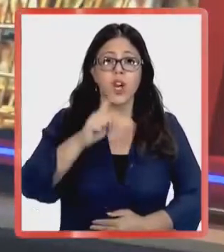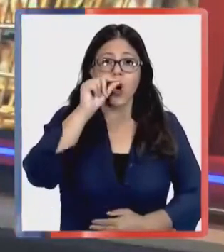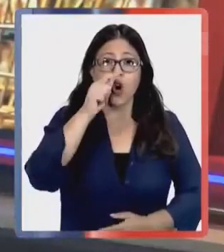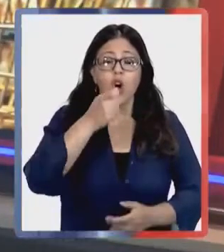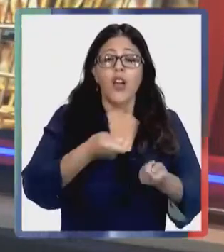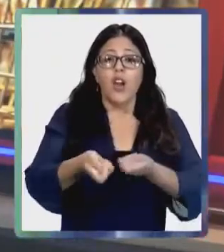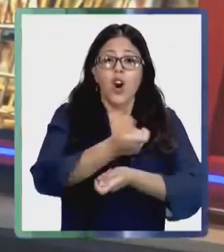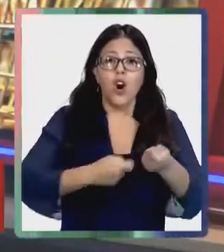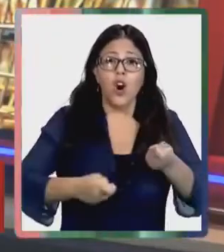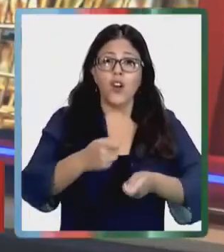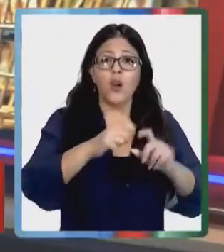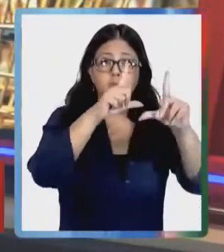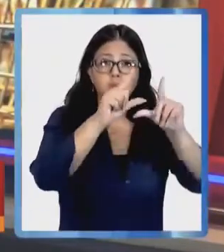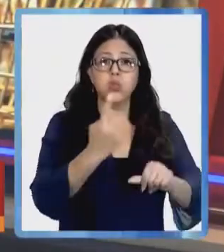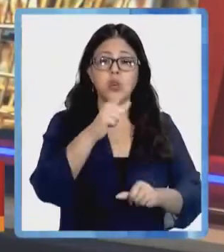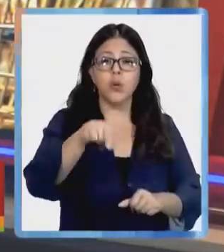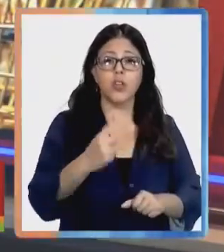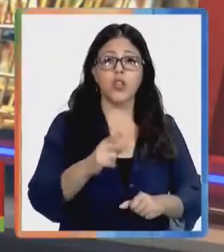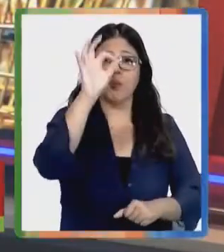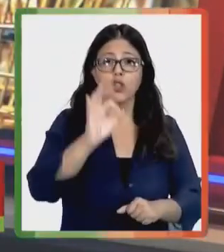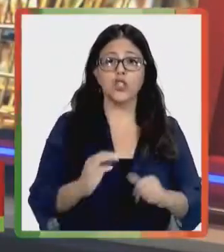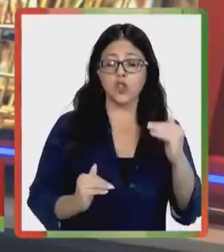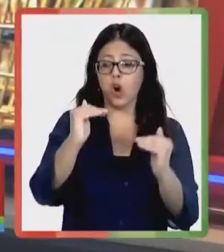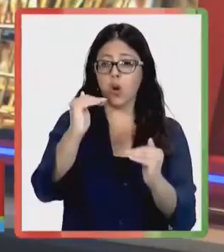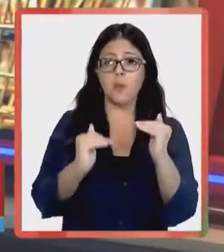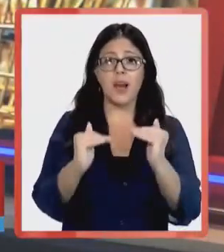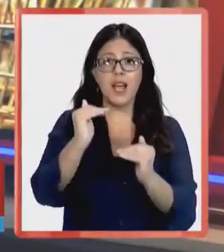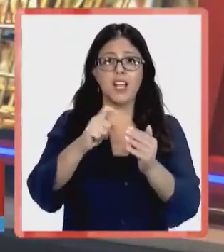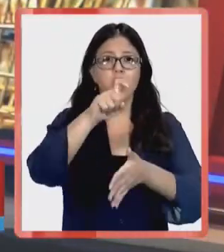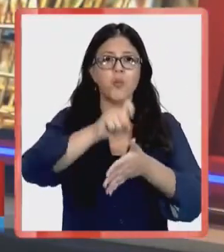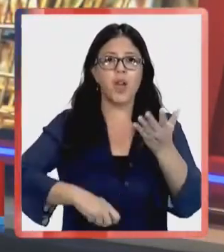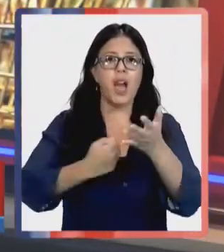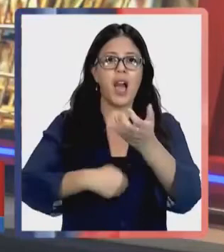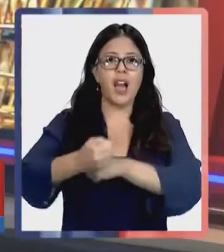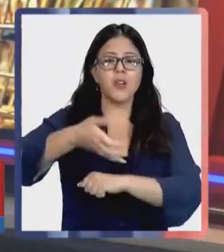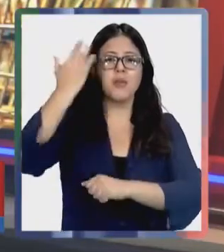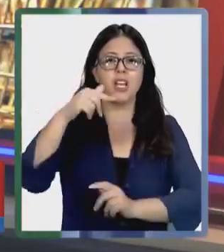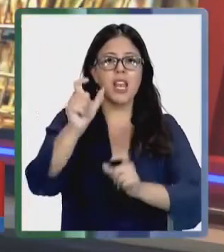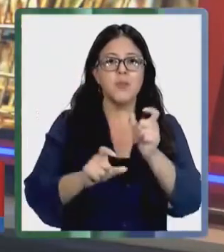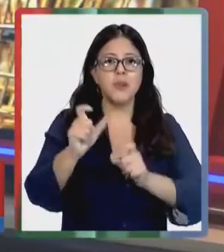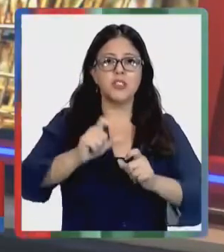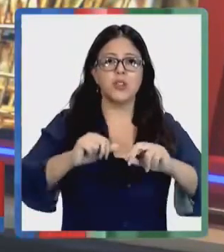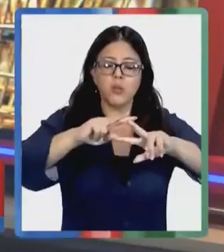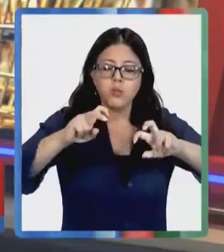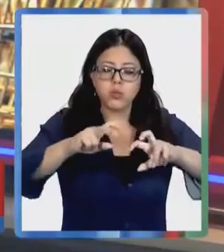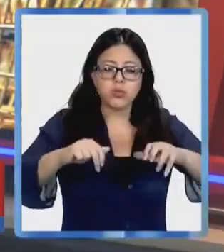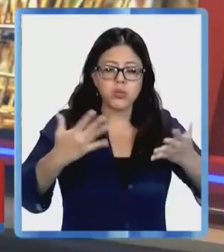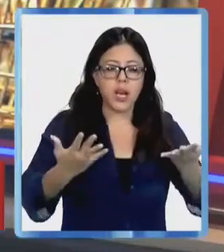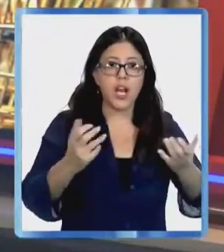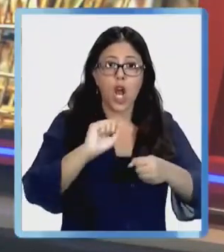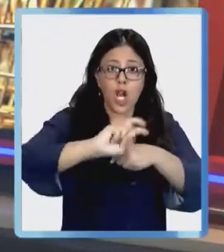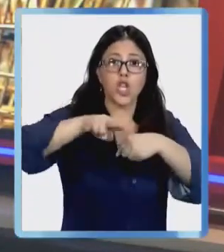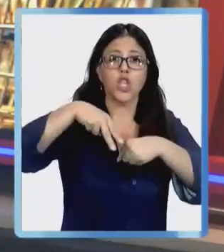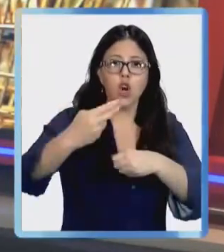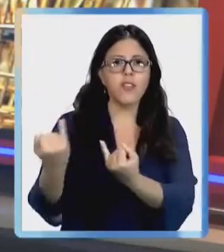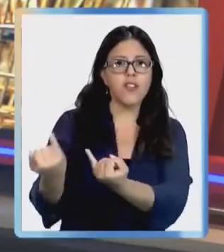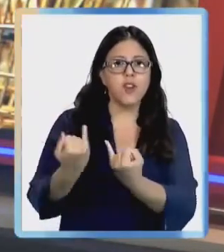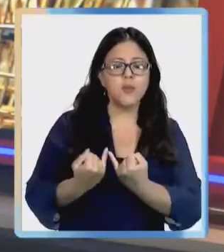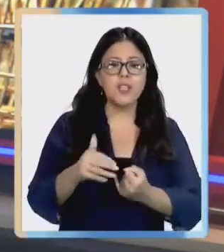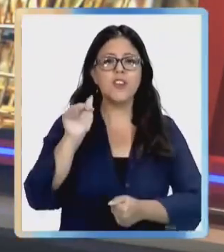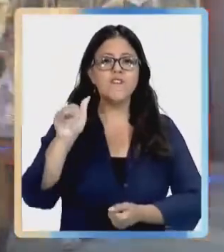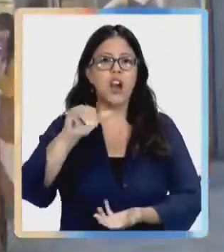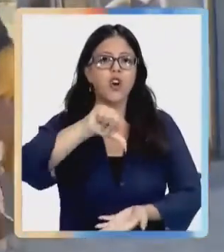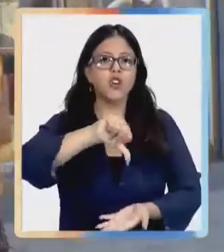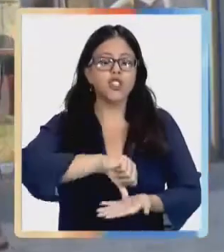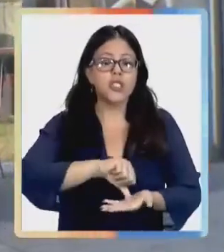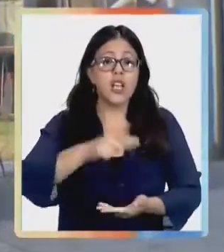En octubre la economía cayó 1,2% en comparación con el mismo mes del año pasado. Los analistas proyectaban una caída de casi el doble de lo informado